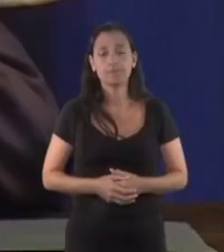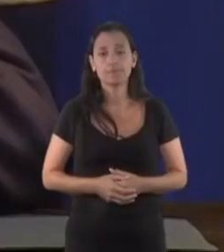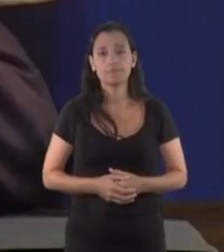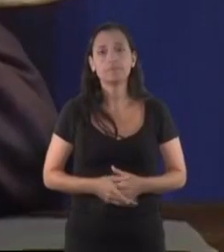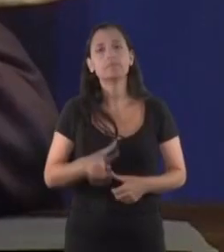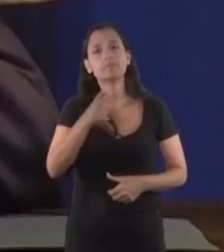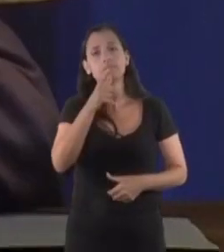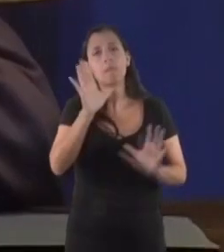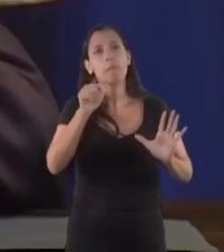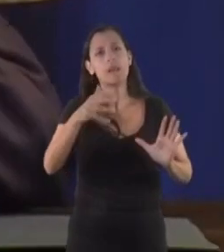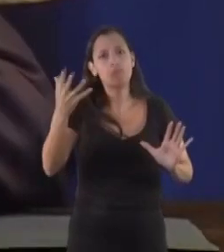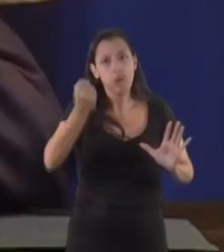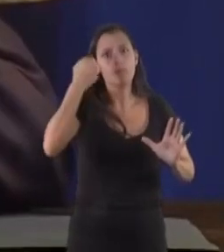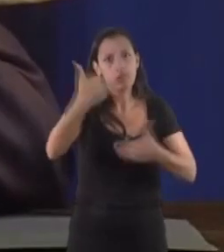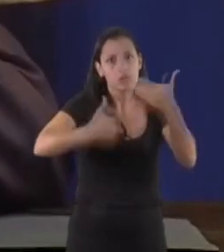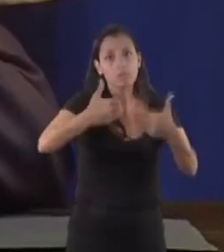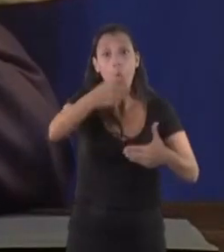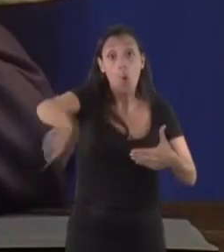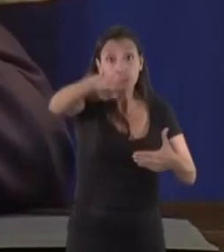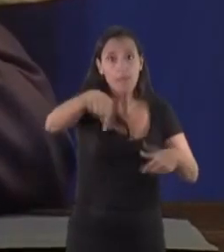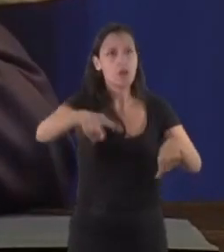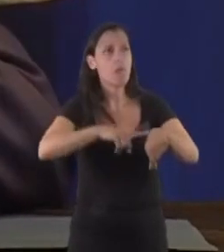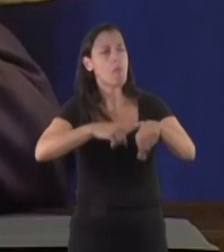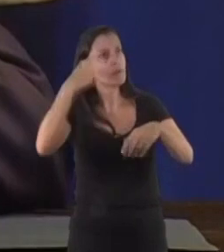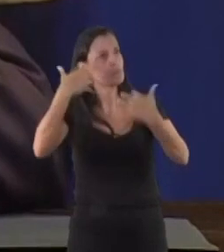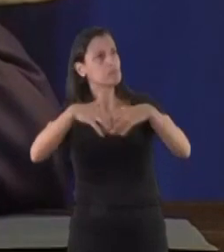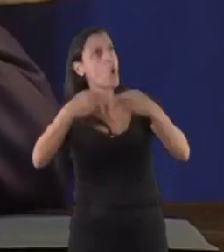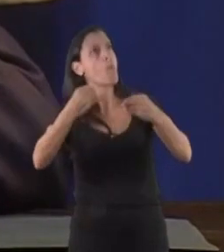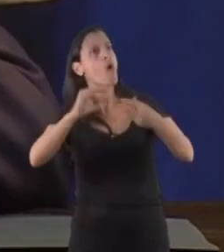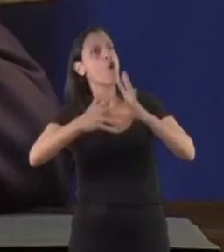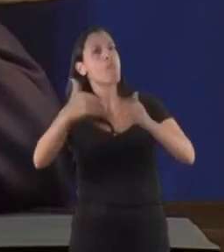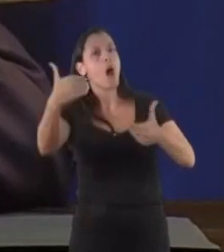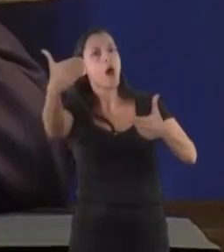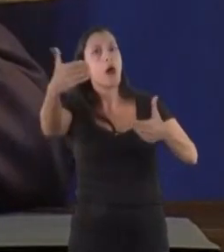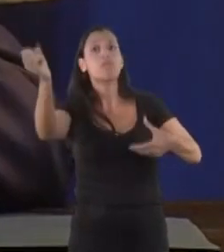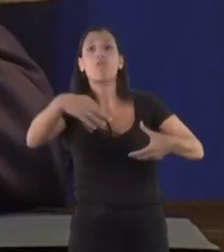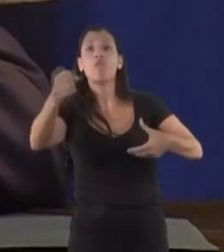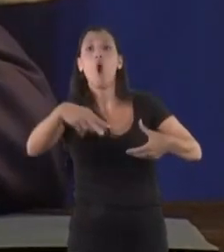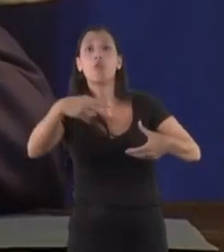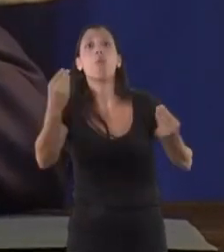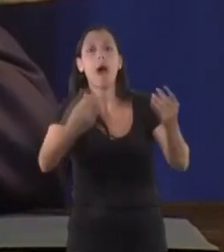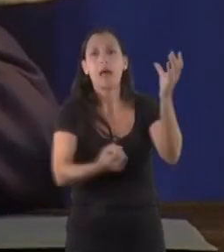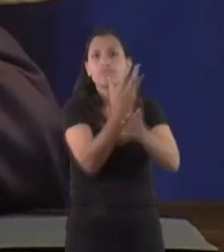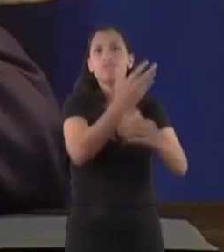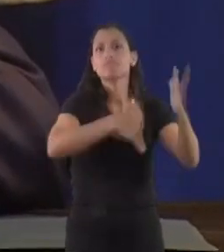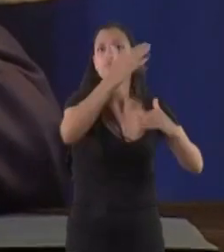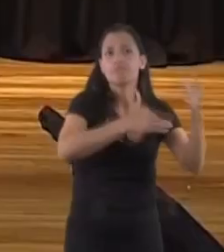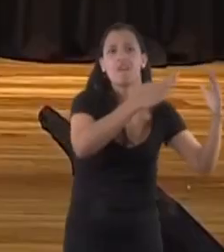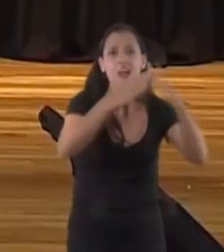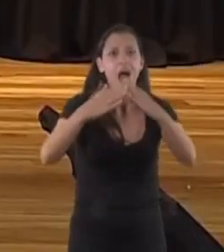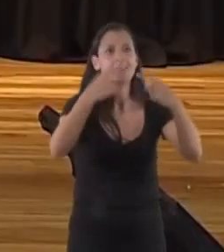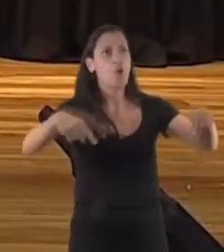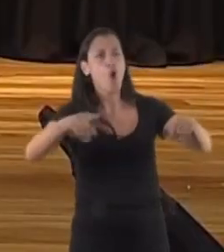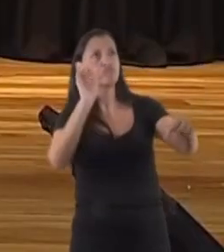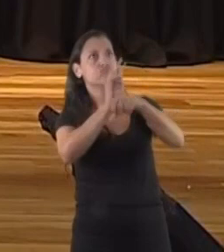me parece que es un gran avance que ustedes estén pensando en el desarrollo de un fondo verde para la construcción del hábitat, de la vivienda